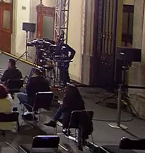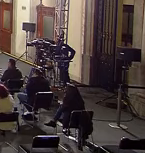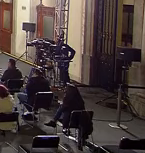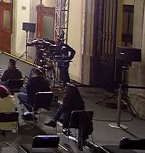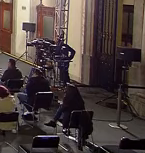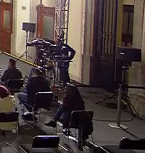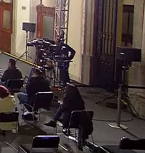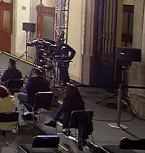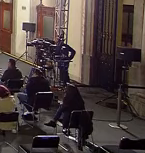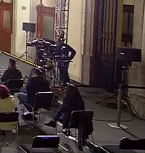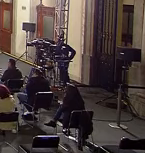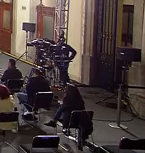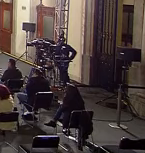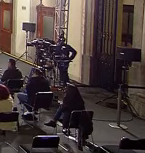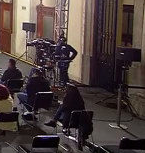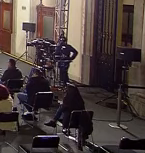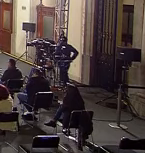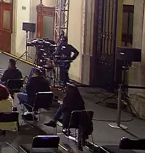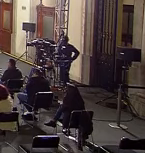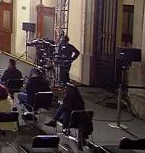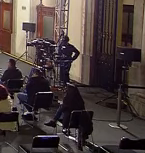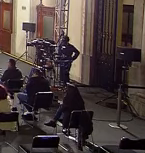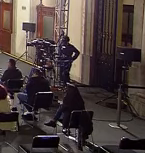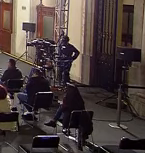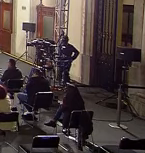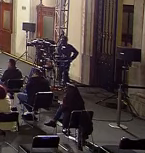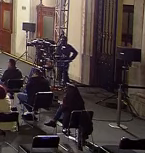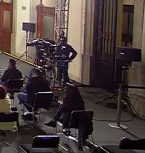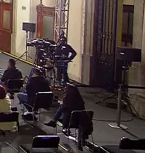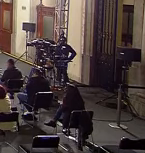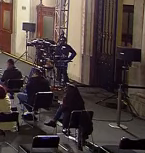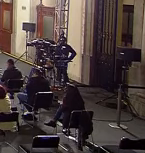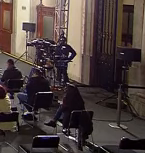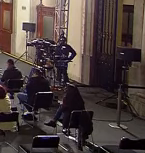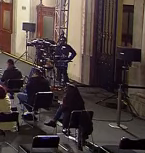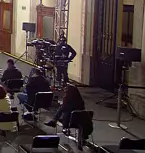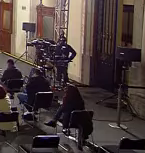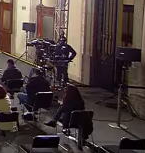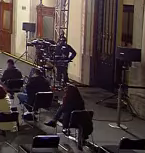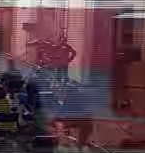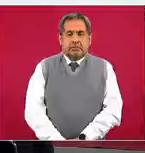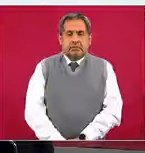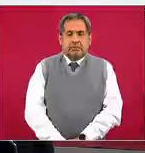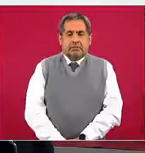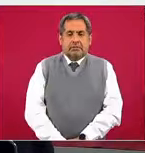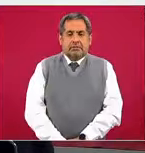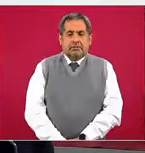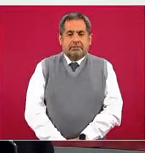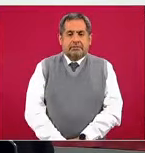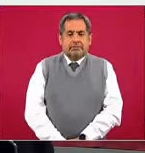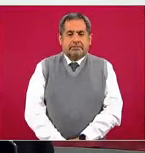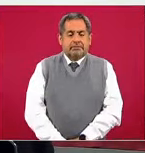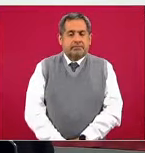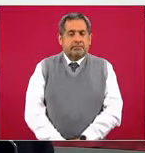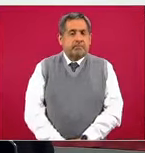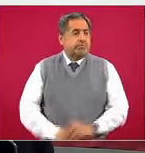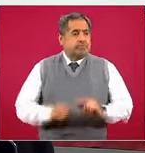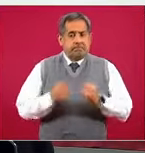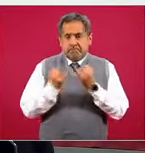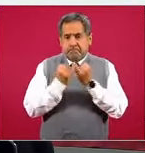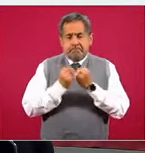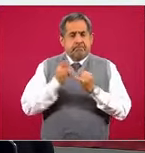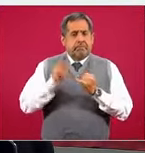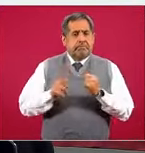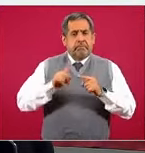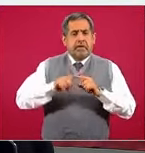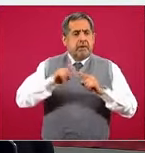se termina, la pandemia, en base a los datos, todavía no se termina, e inclusive vemos como en muchos de los países del mundo